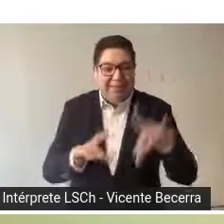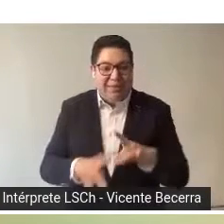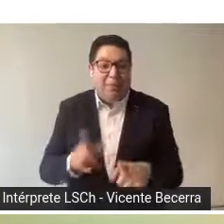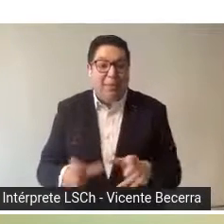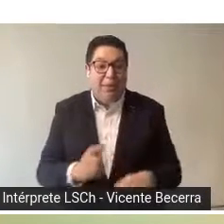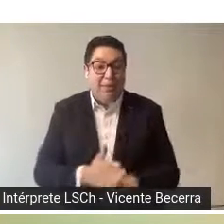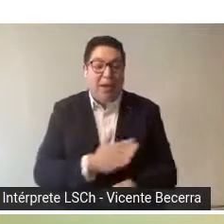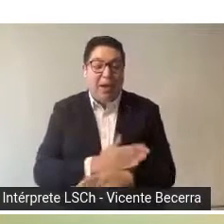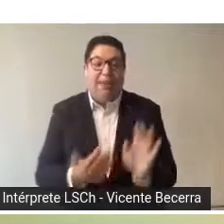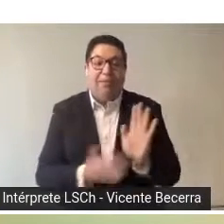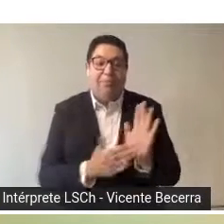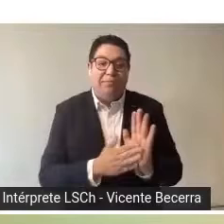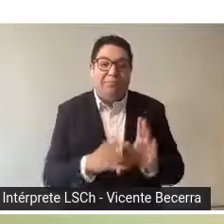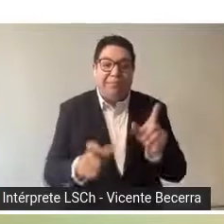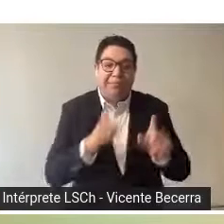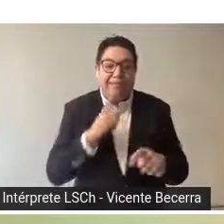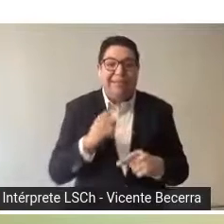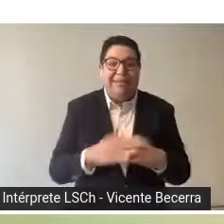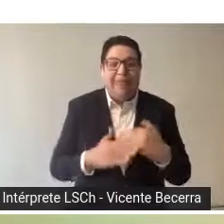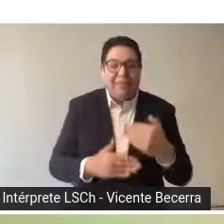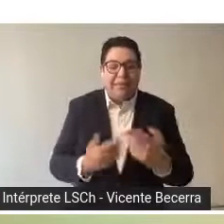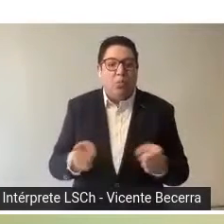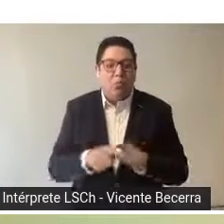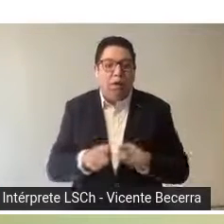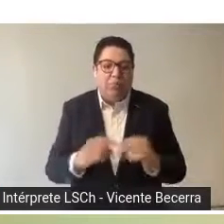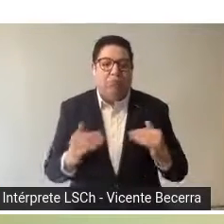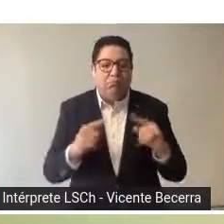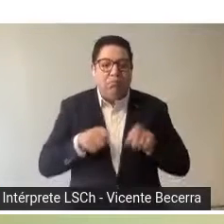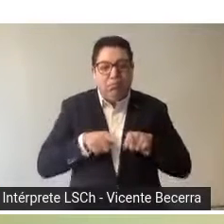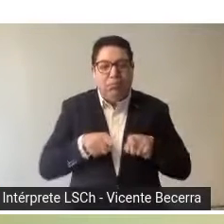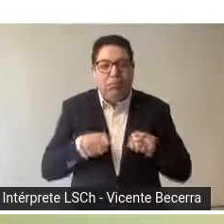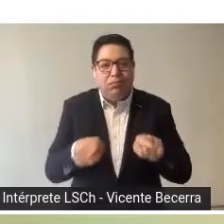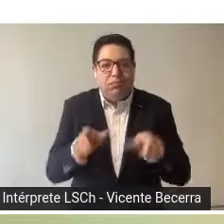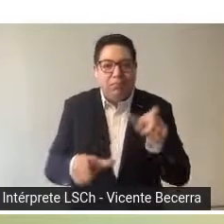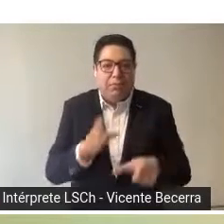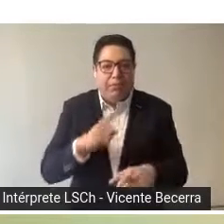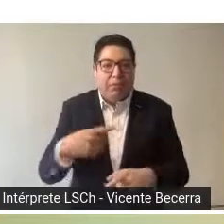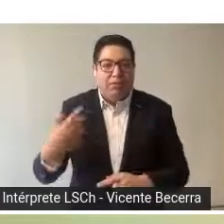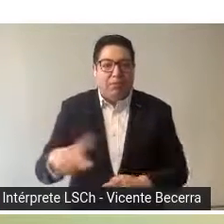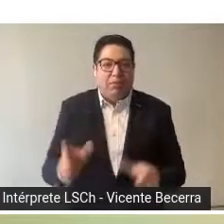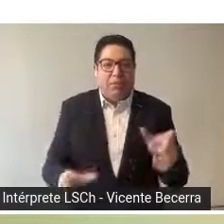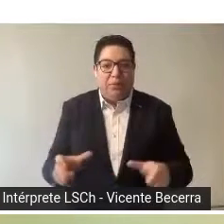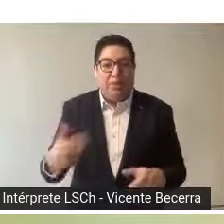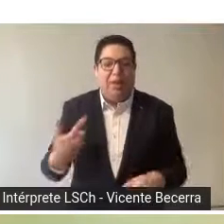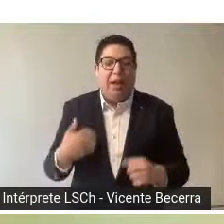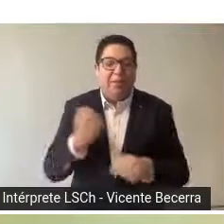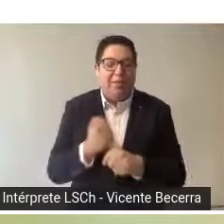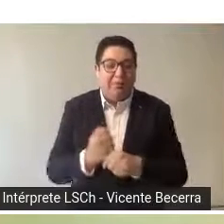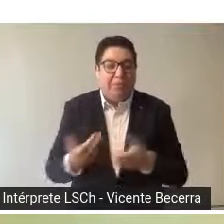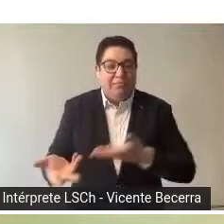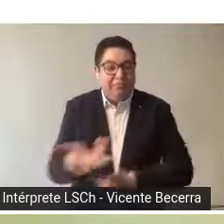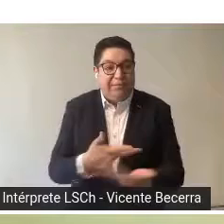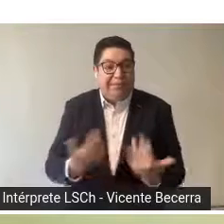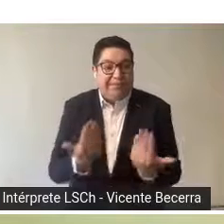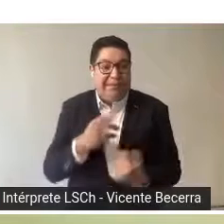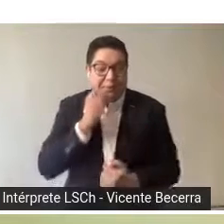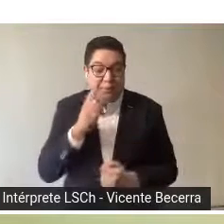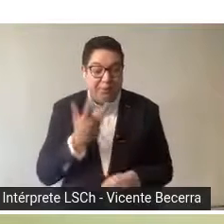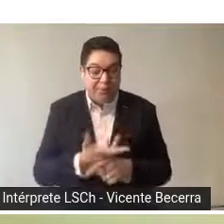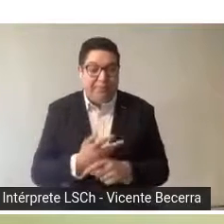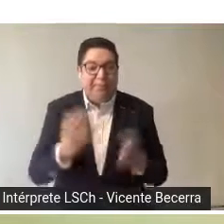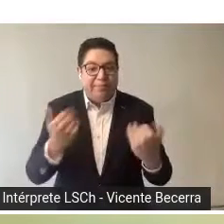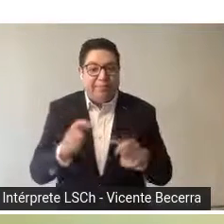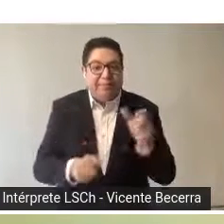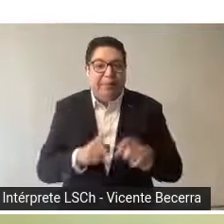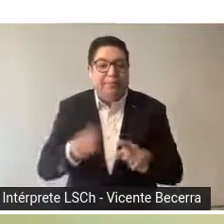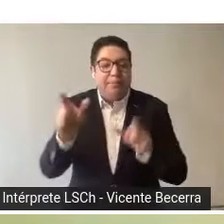deberíamos instar a caminar al compás de los ciudadanos. Y para ello necesitamos, obviamente,